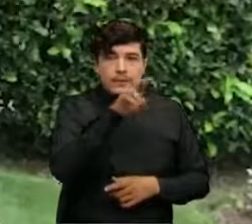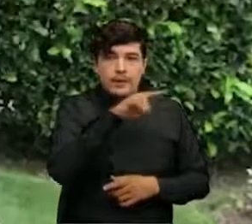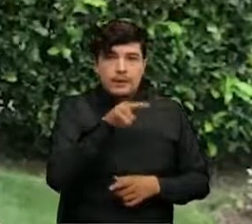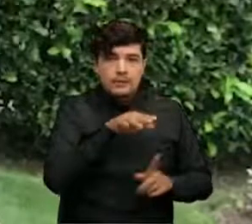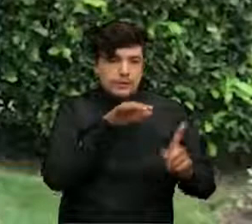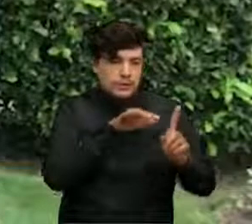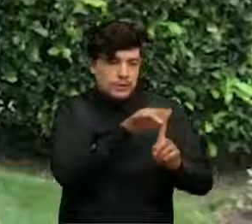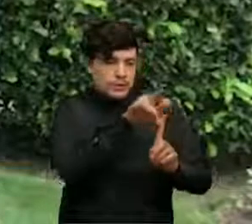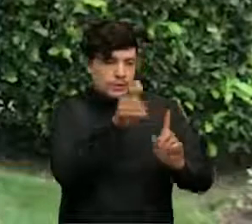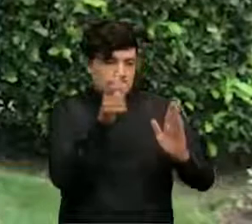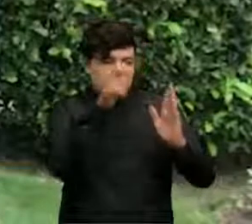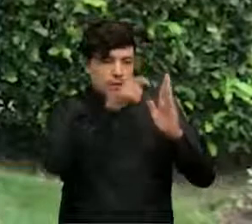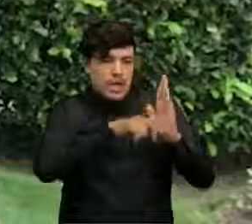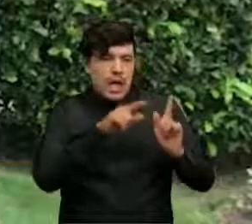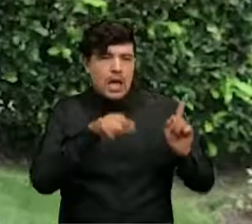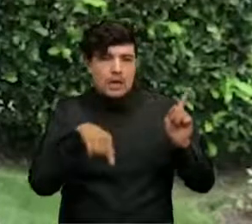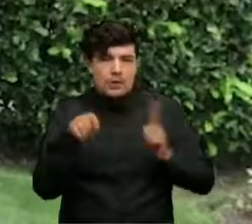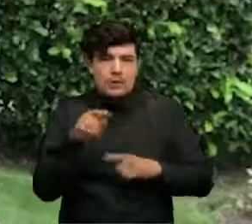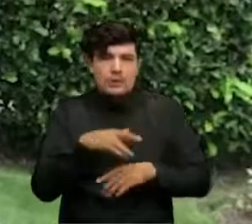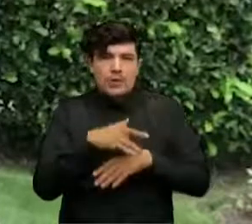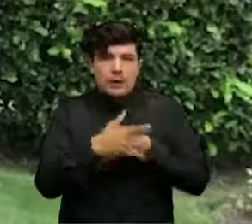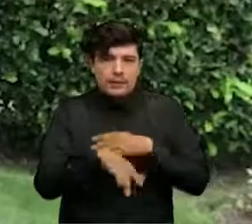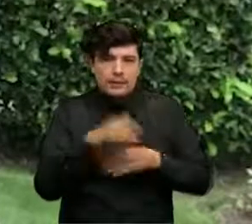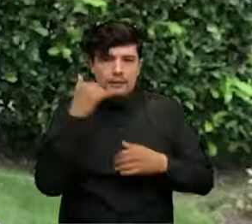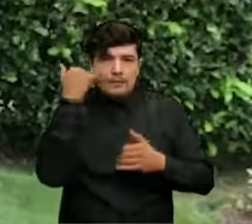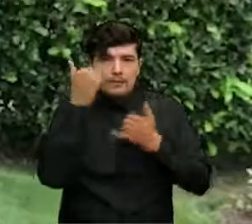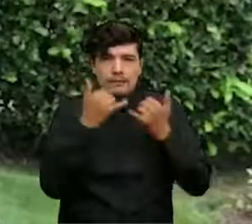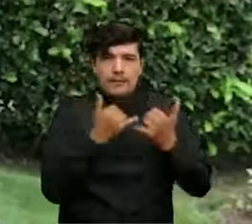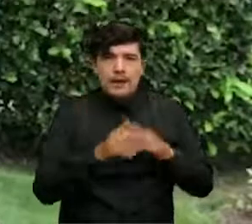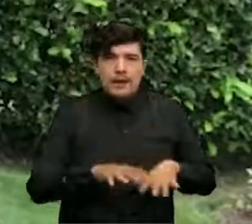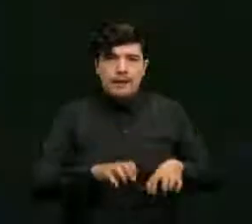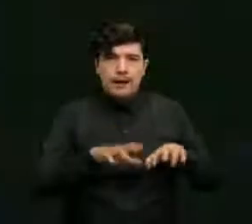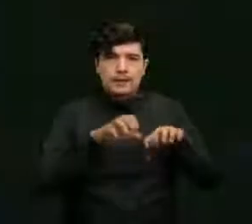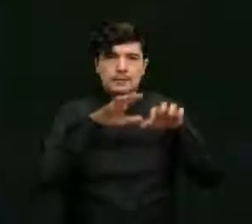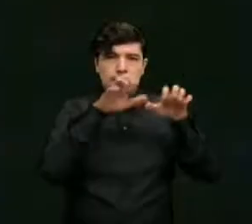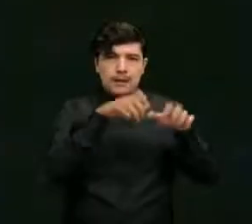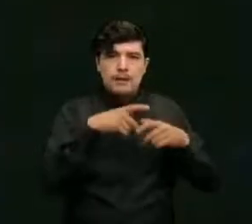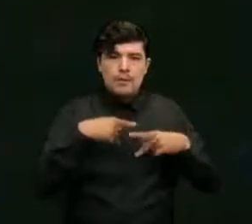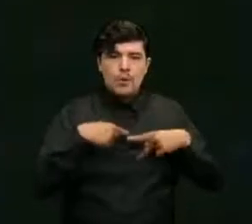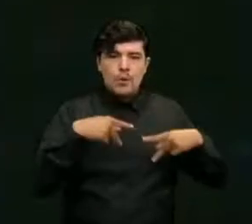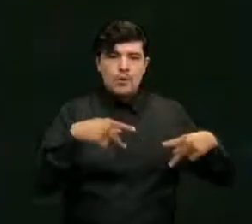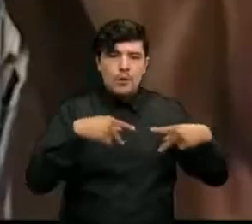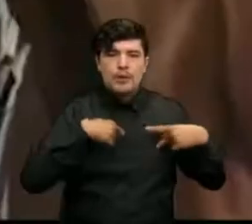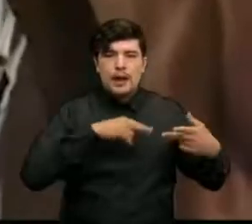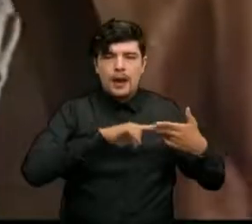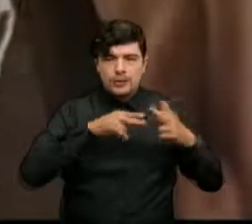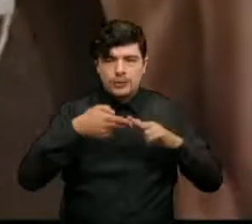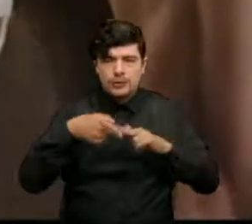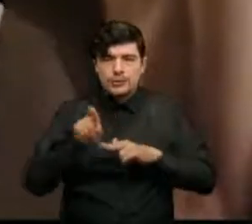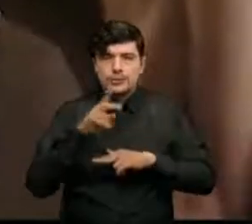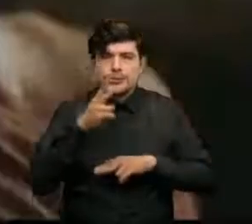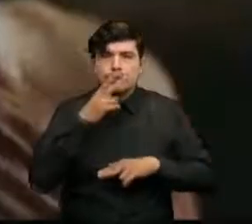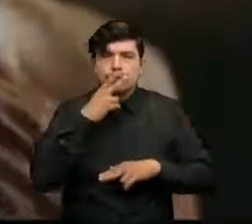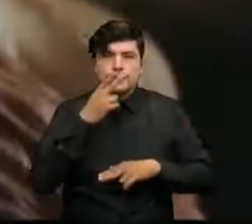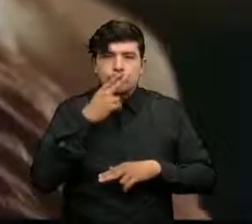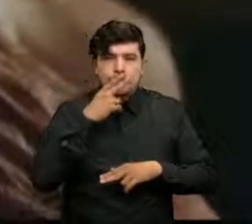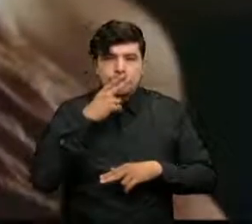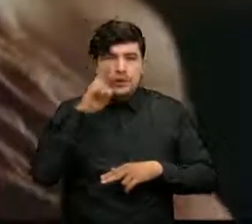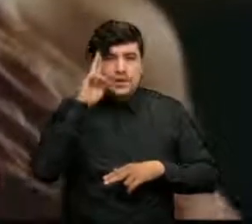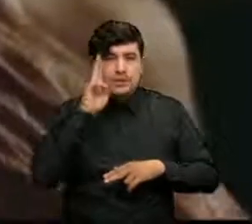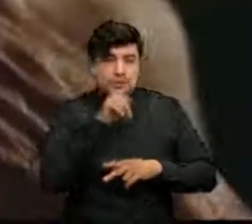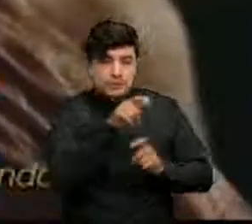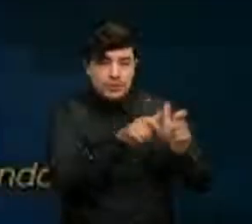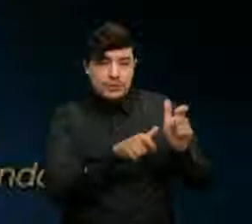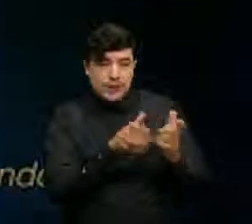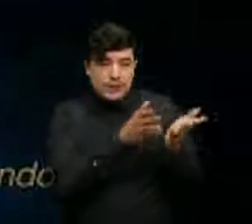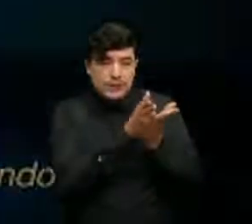diagnóstico tardío del cáncer de pulmón, relacionado con el tabaquismo principalmente. Y esa supervivencia de esos pacientes